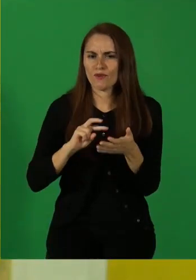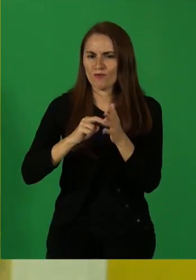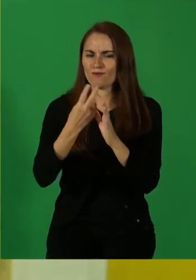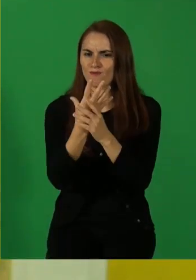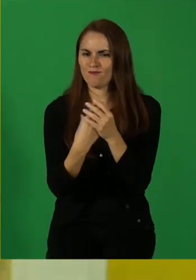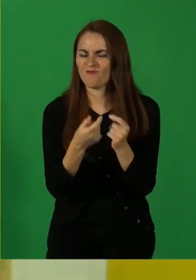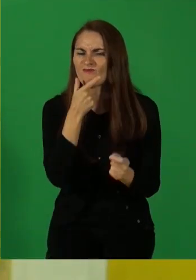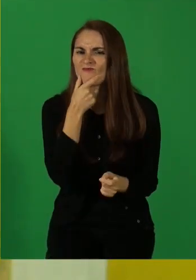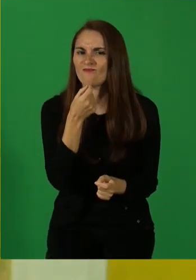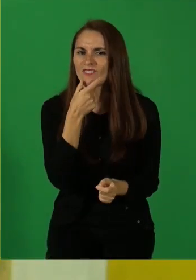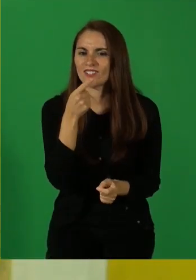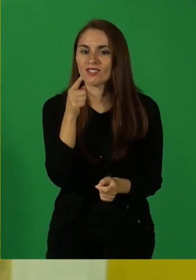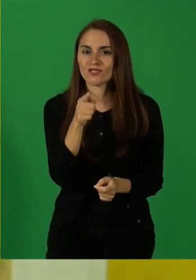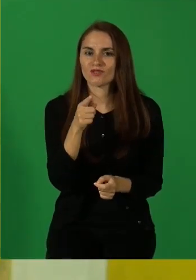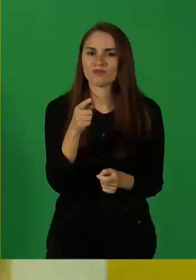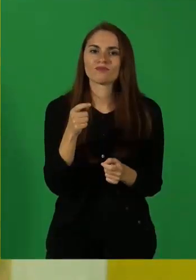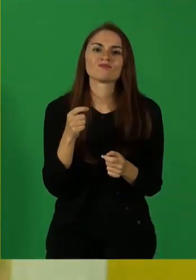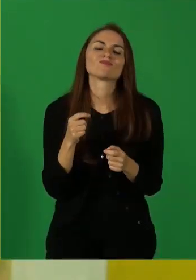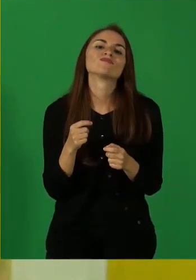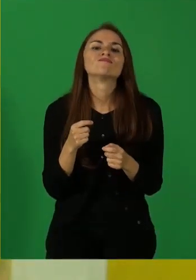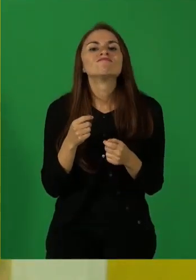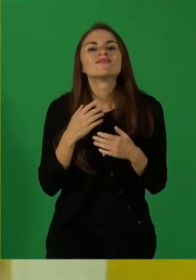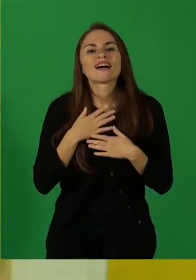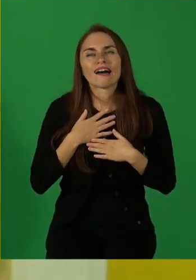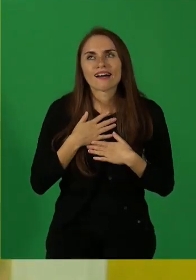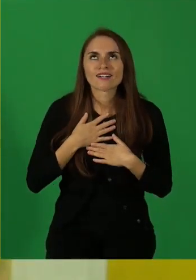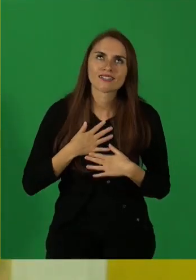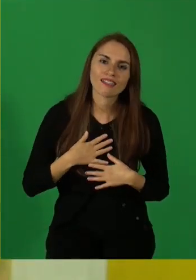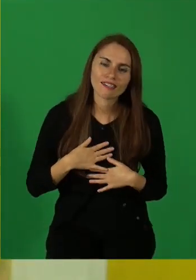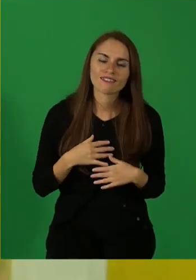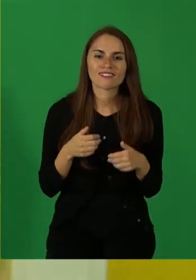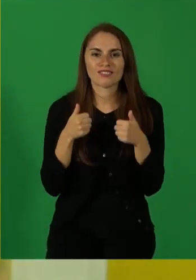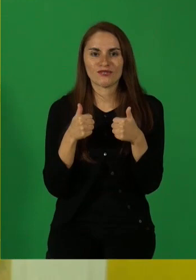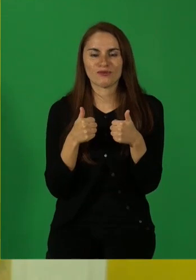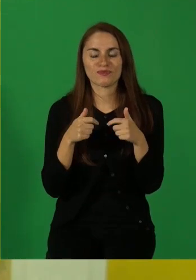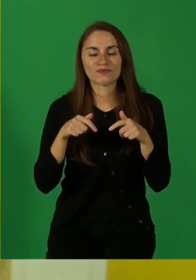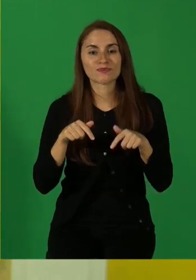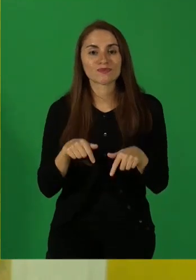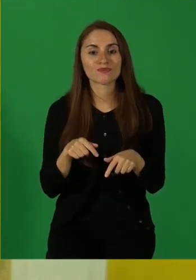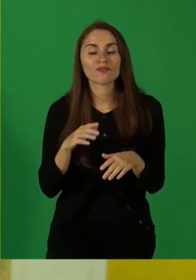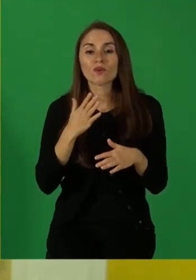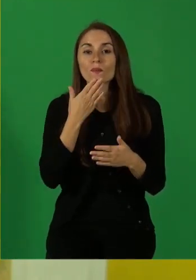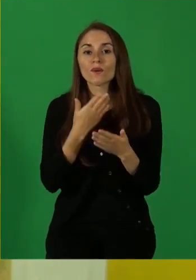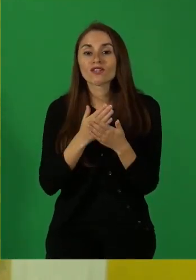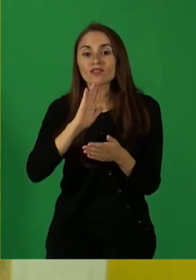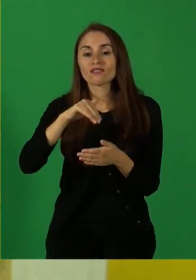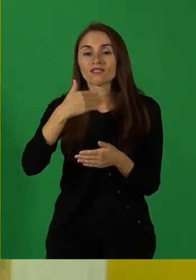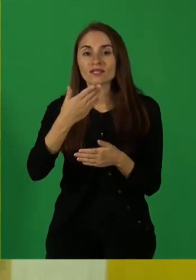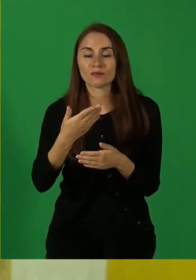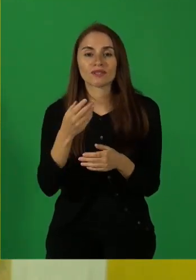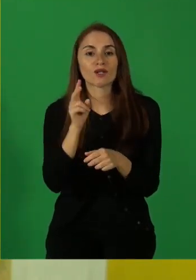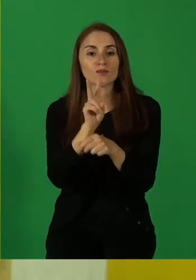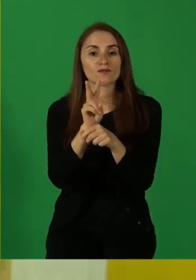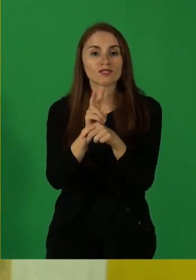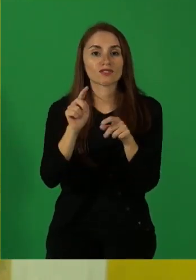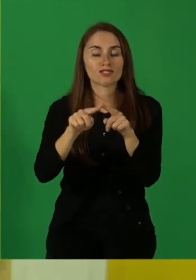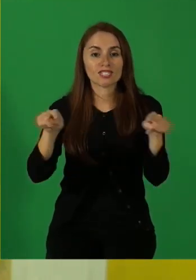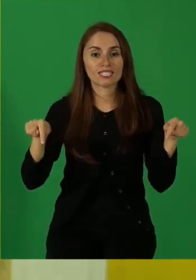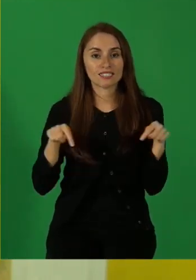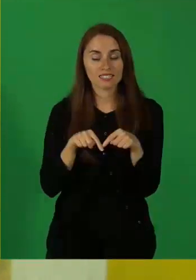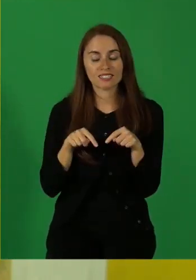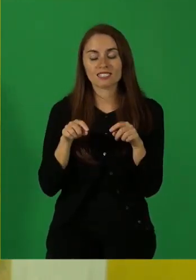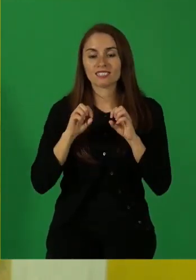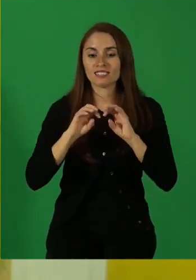Te aseguro que vas a decir, no tenía que preocuparme. Y cuando llegues a clase con tu profesora, cuando nos